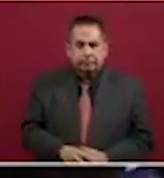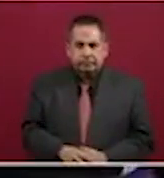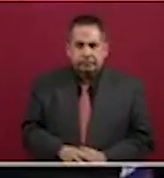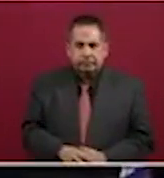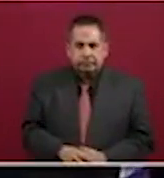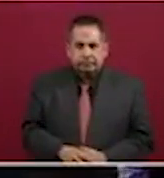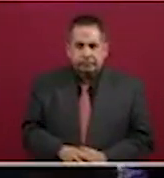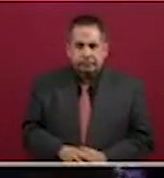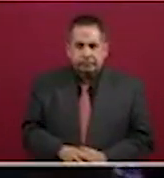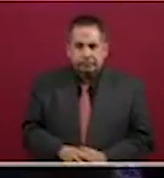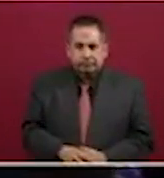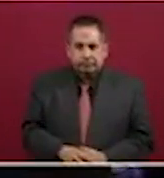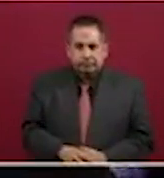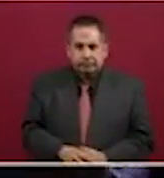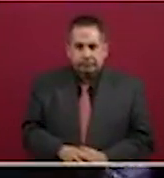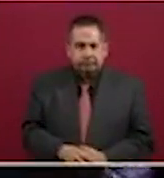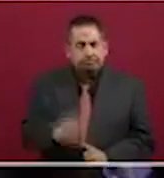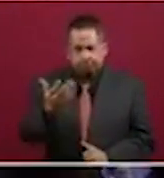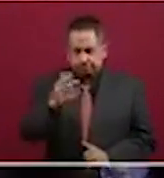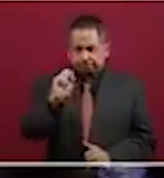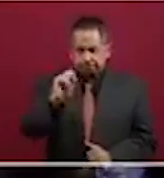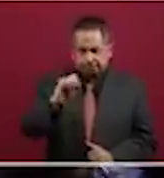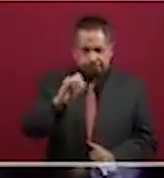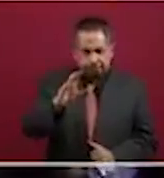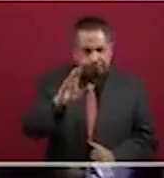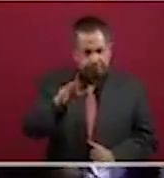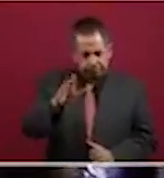ah sí